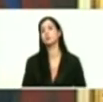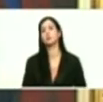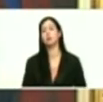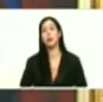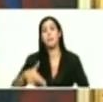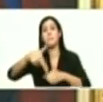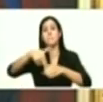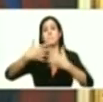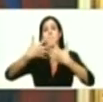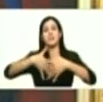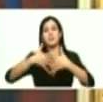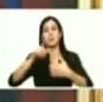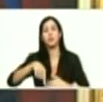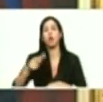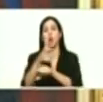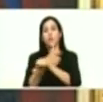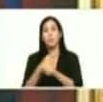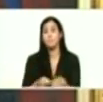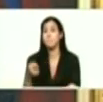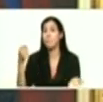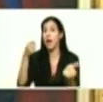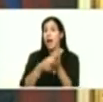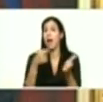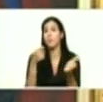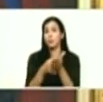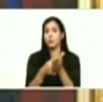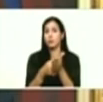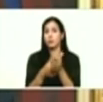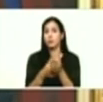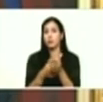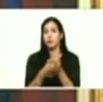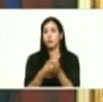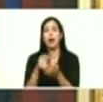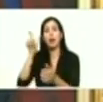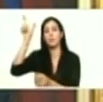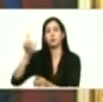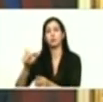PDVSA y el gobierno pagamos por echar gasolina